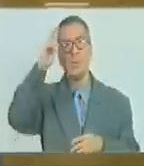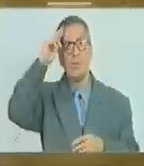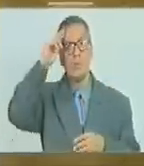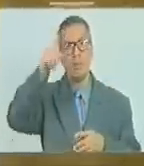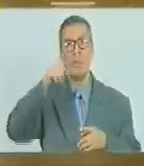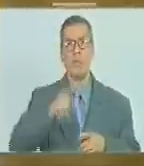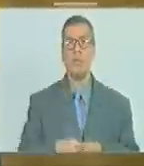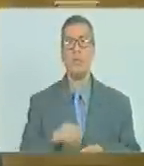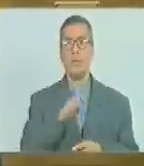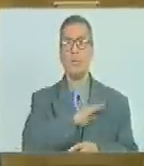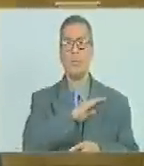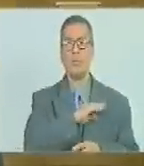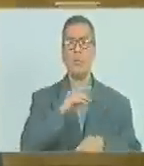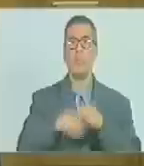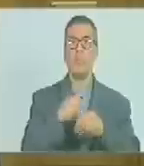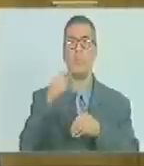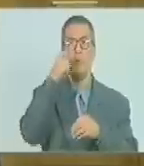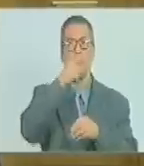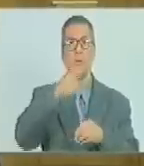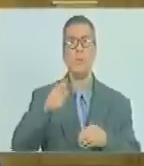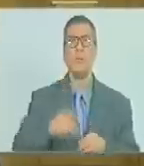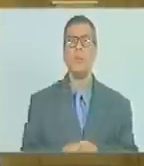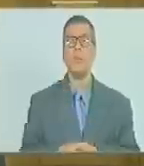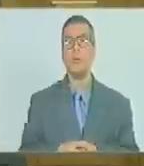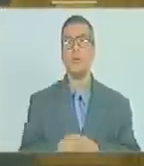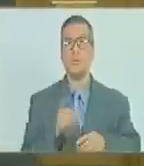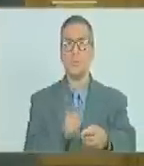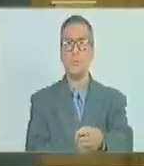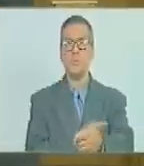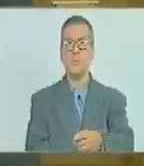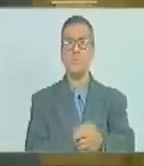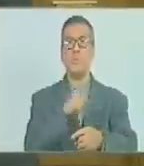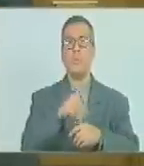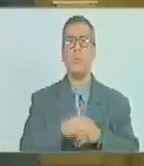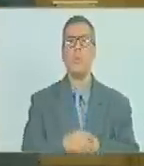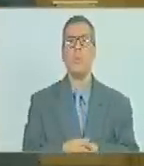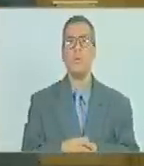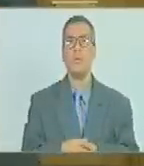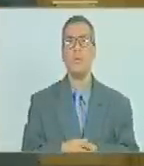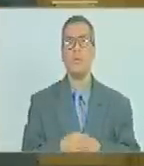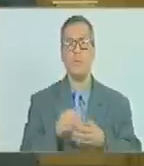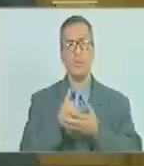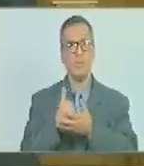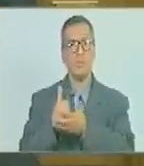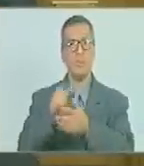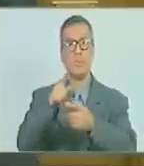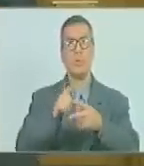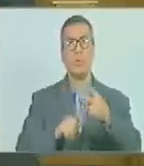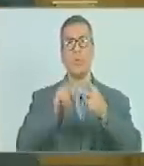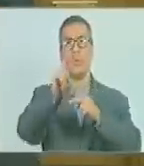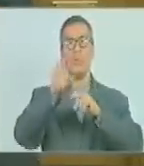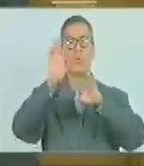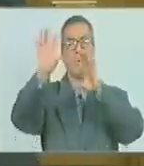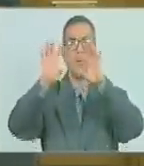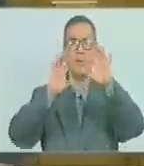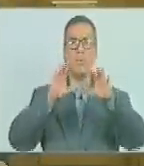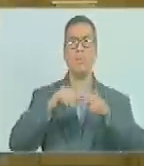la autodeterminación de los pueblos, por la hermandad, por la solidaridad entre las